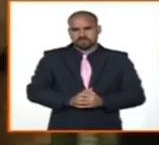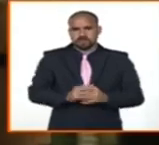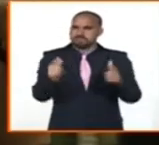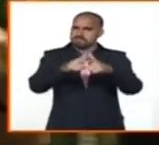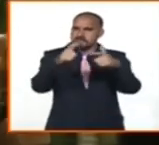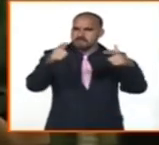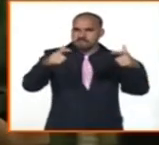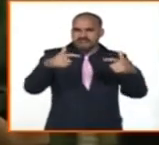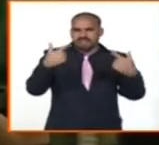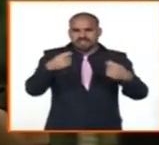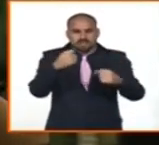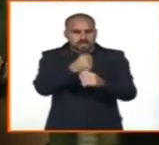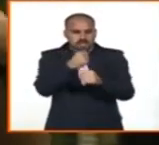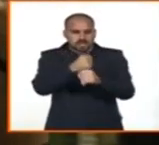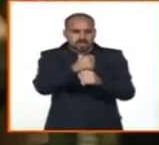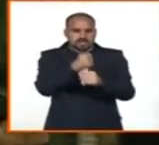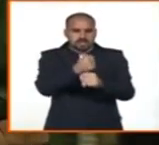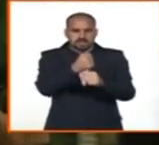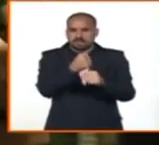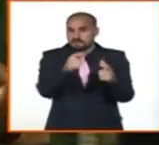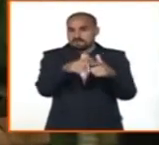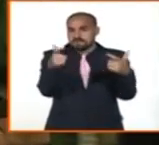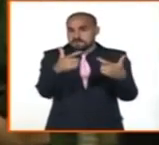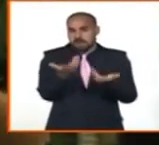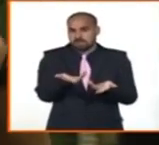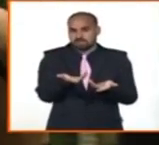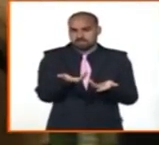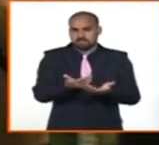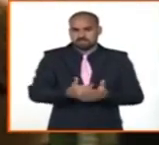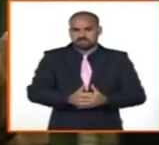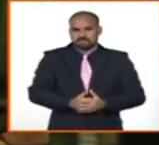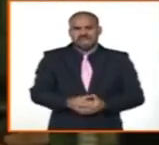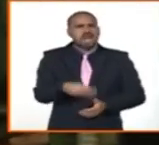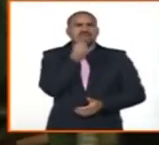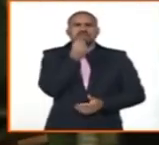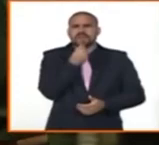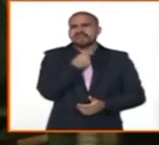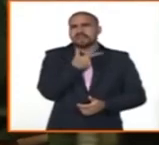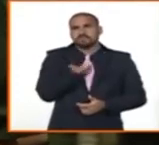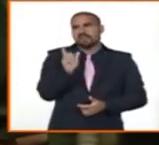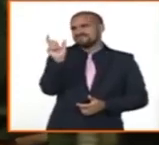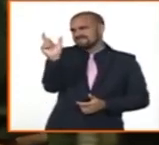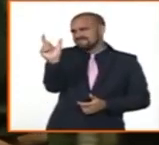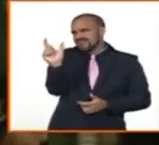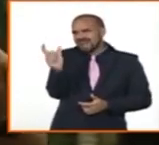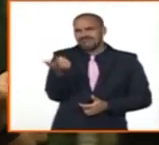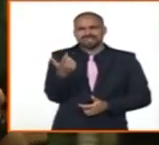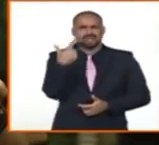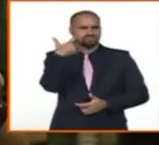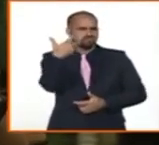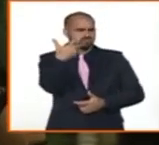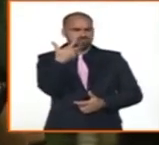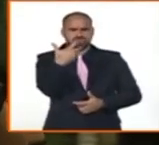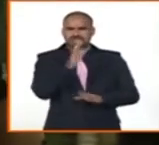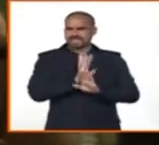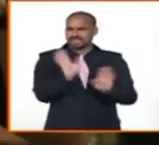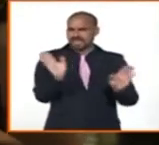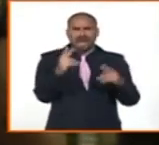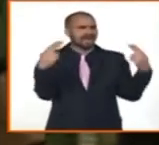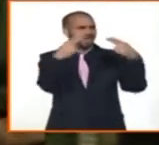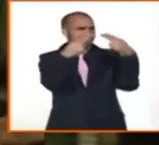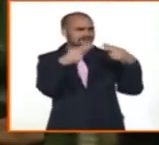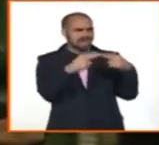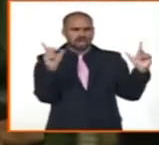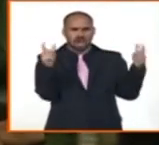de este proceso que va más allá de las fechas, que va más allá de los eventos, sino un